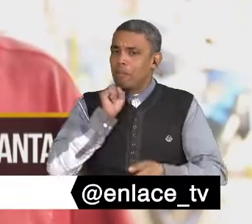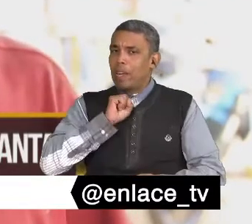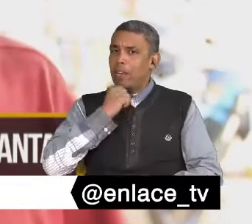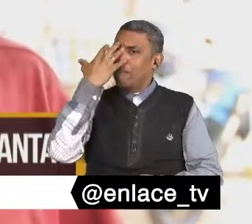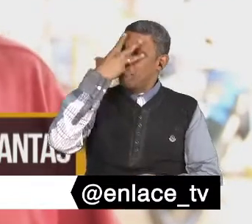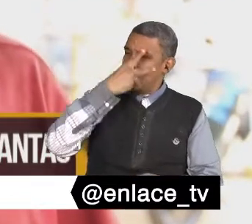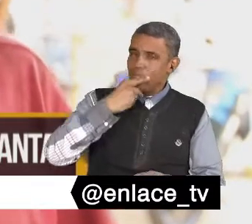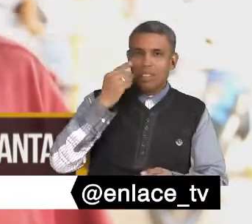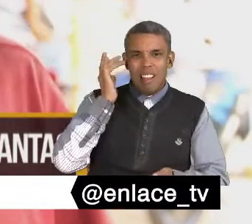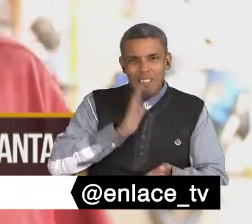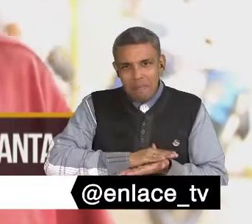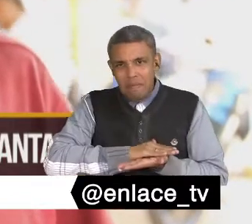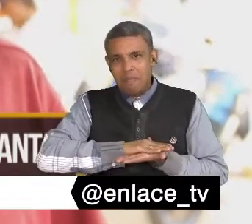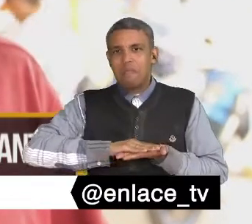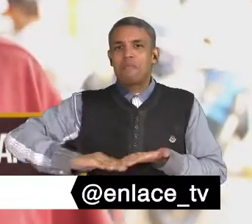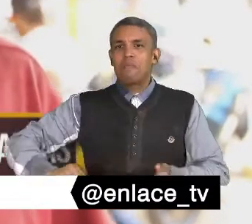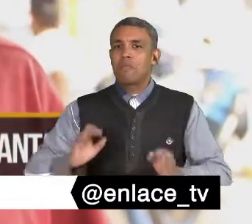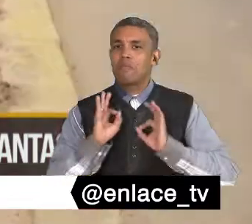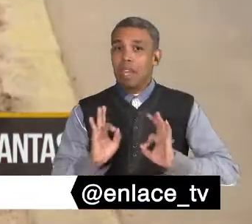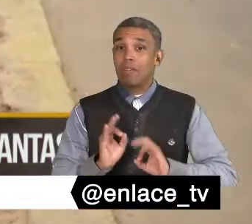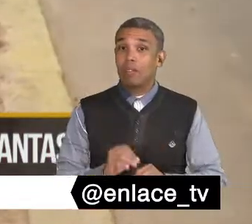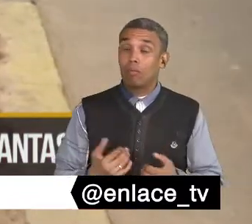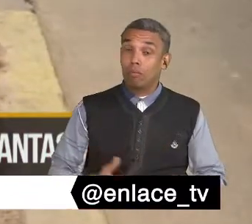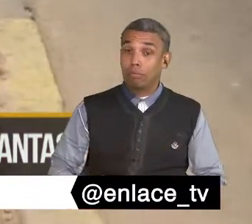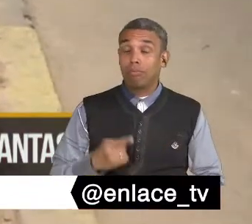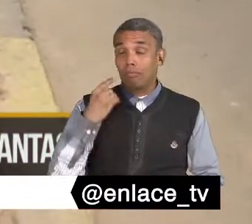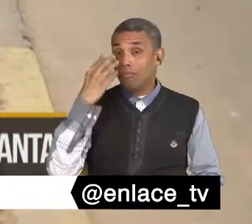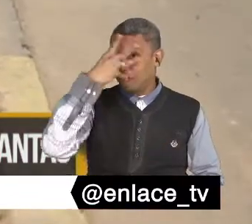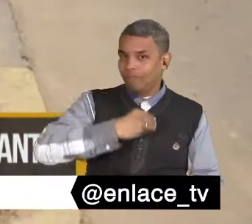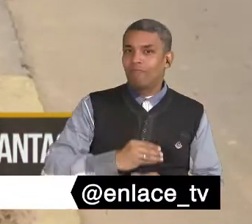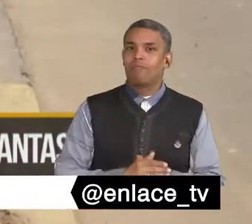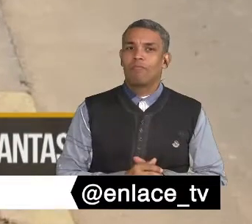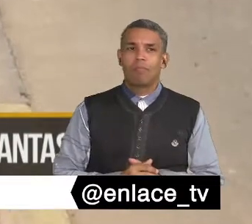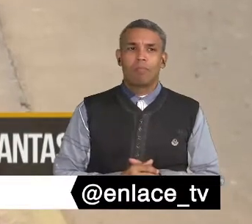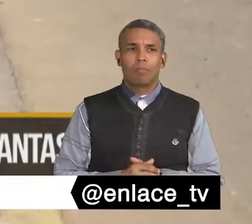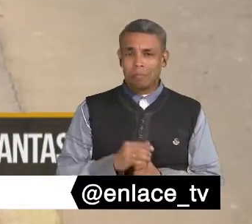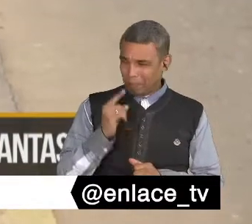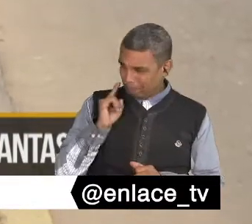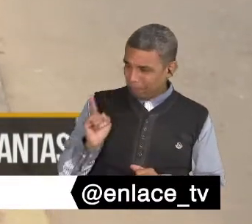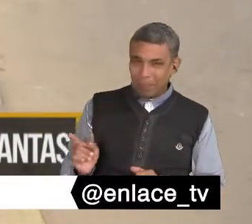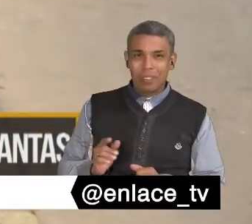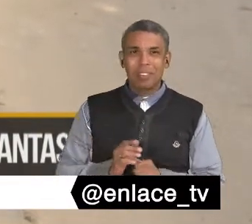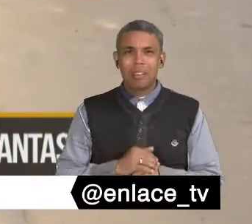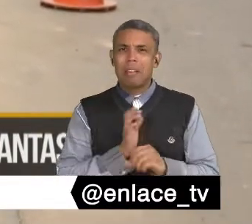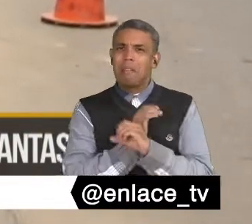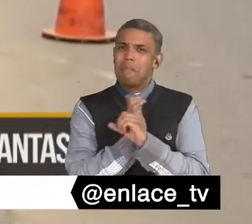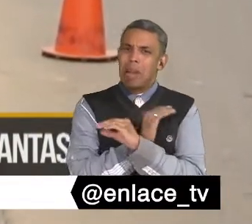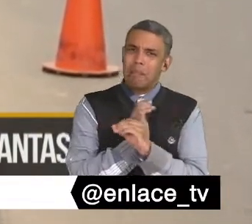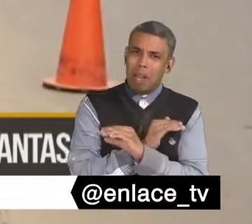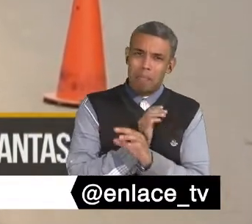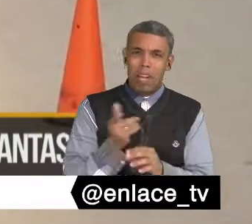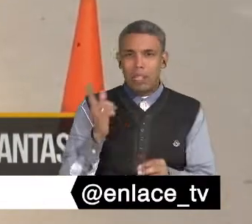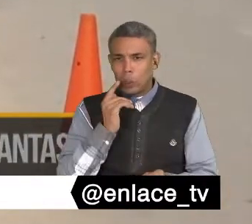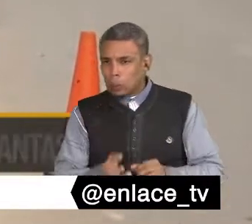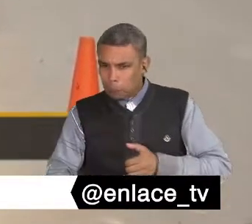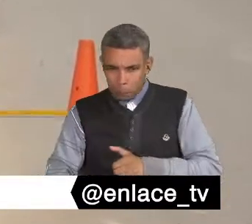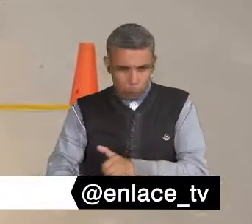hermosa. Más atractiva. En medio de un tránsito de vehículos pesados, se cumplió la jornada de